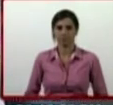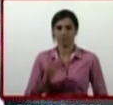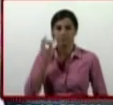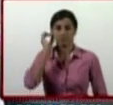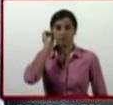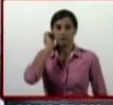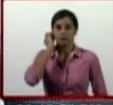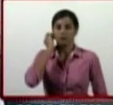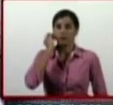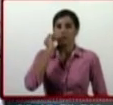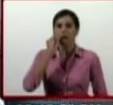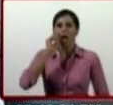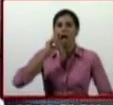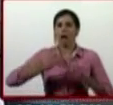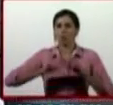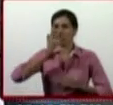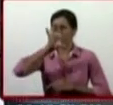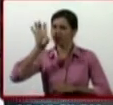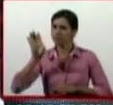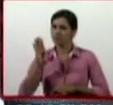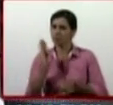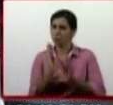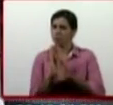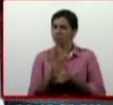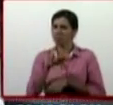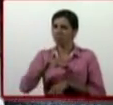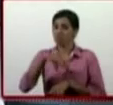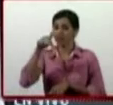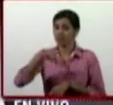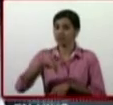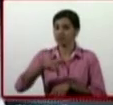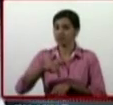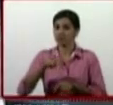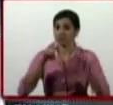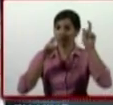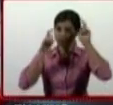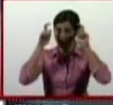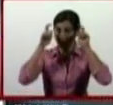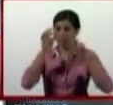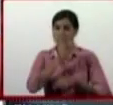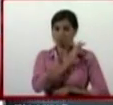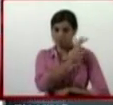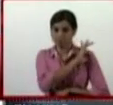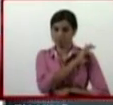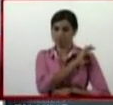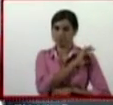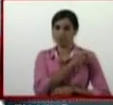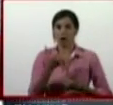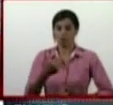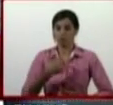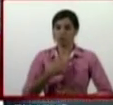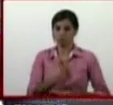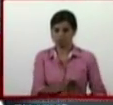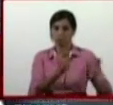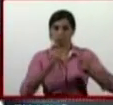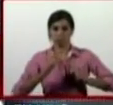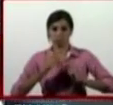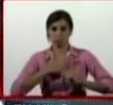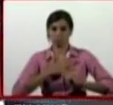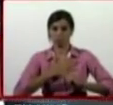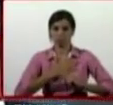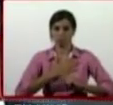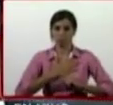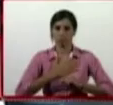Si en algún país se cuida, cuidamos nosotros, comandante Hugo Chávez, y ahora que me toca a mí cumplir